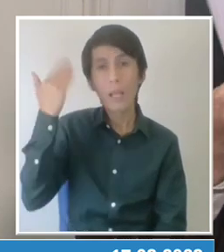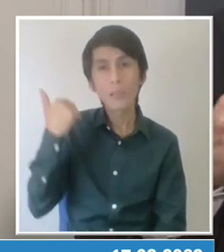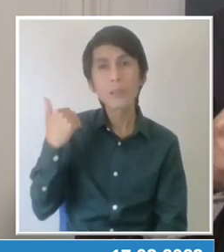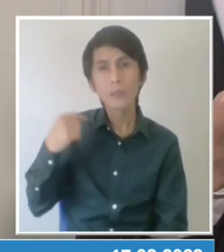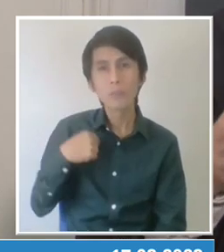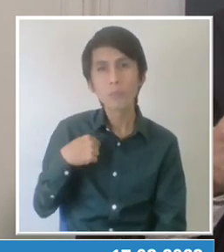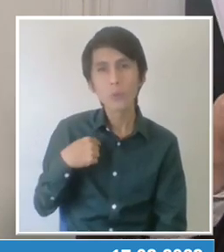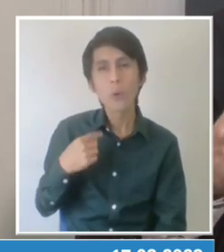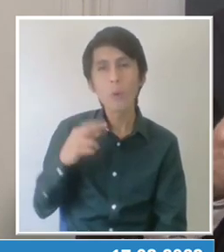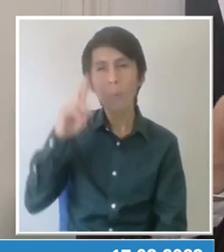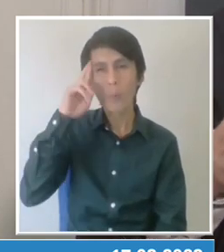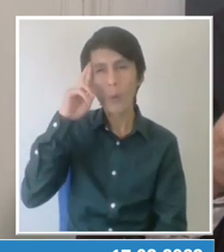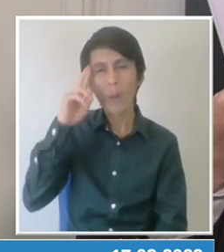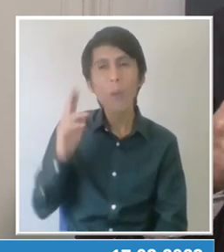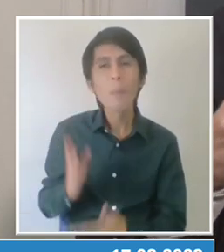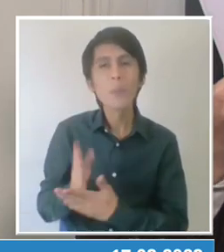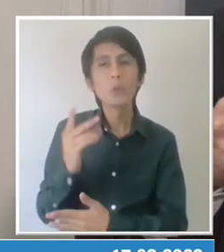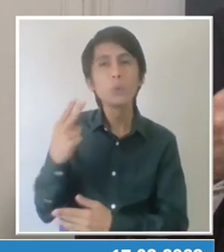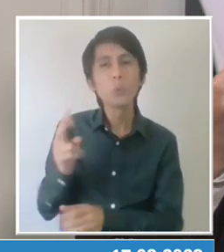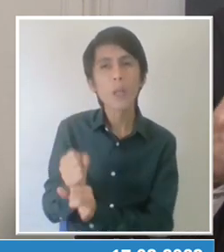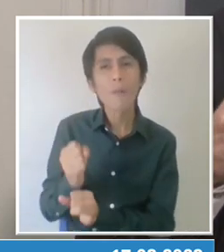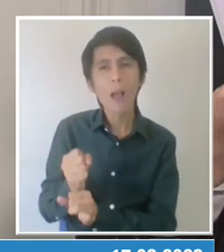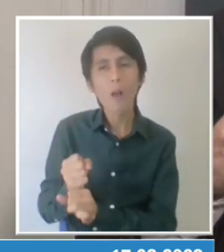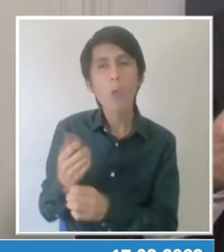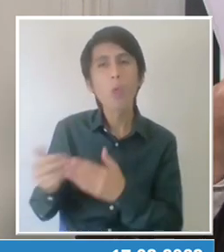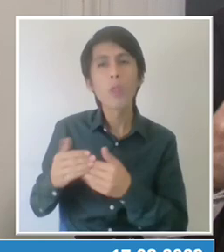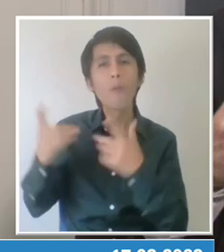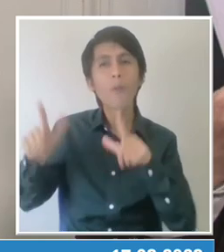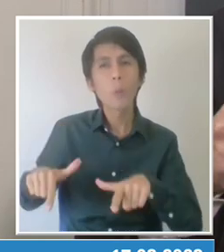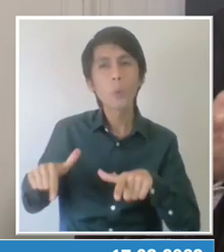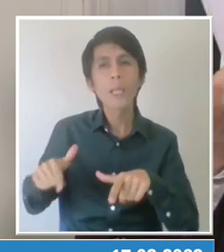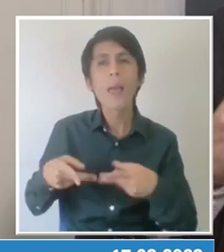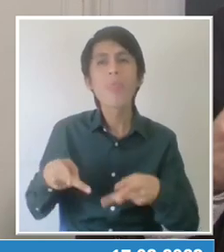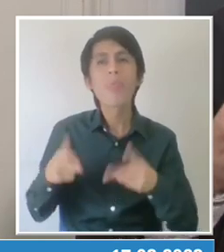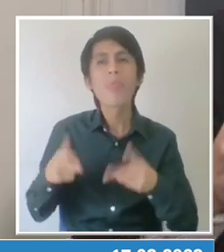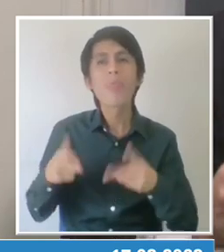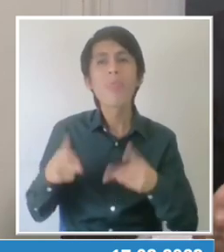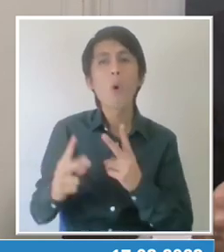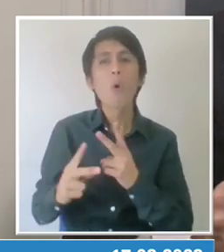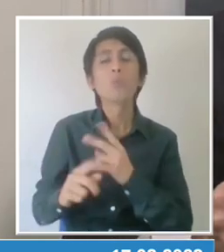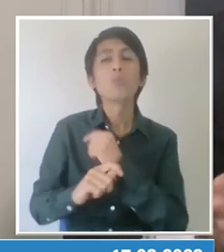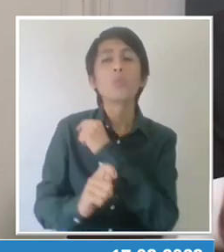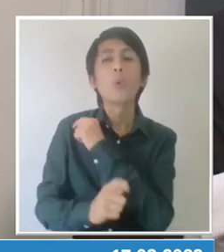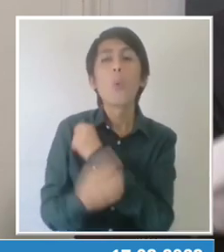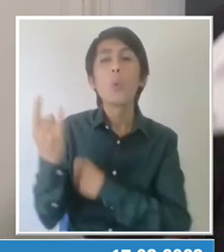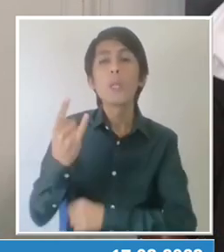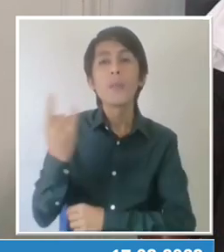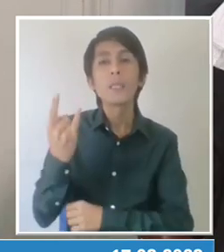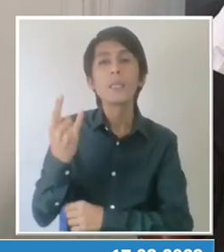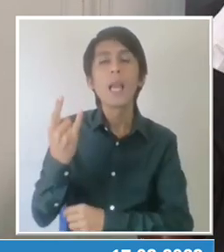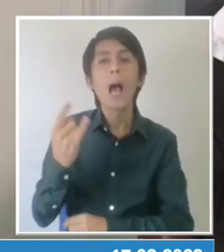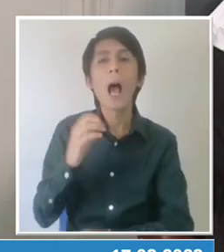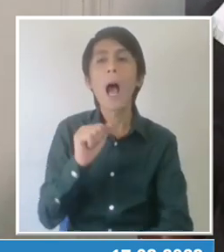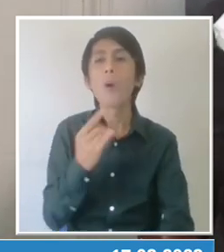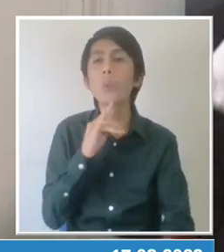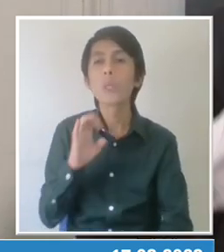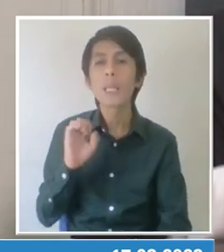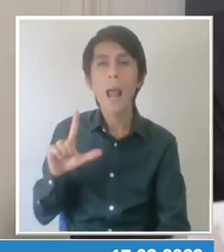Facultad de Derecho de la Universidad Austral de Chile cuando yo fundé esa facultad,